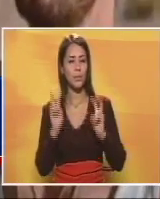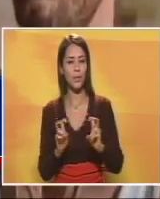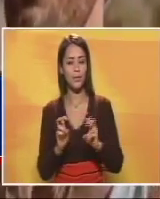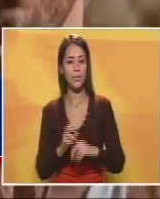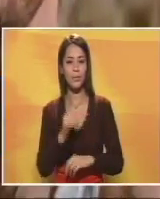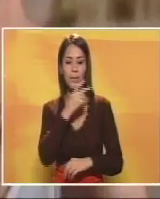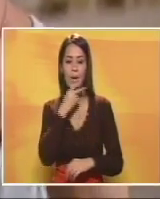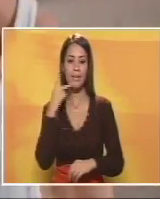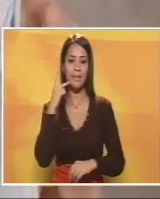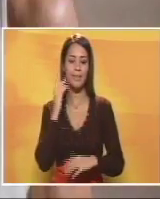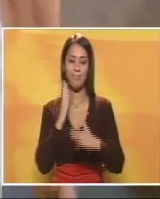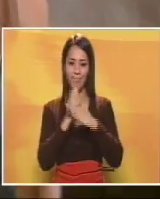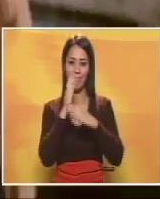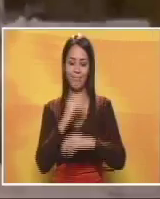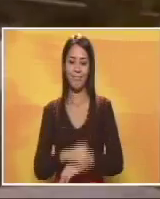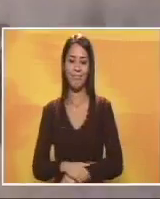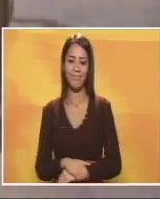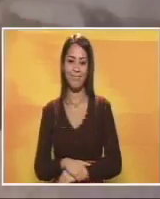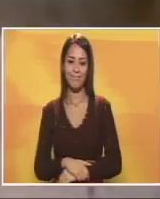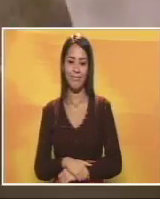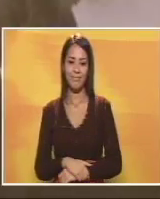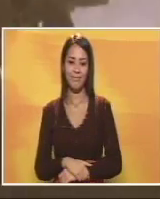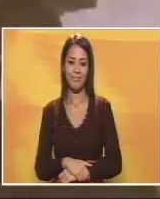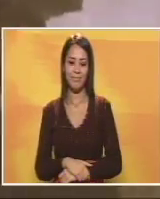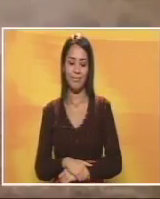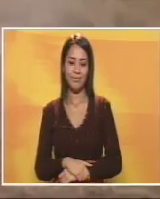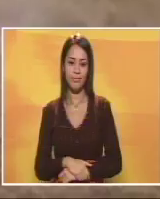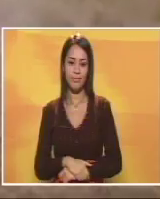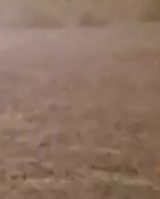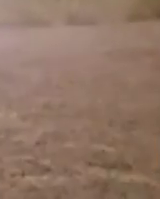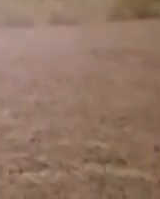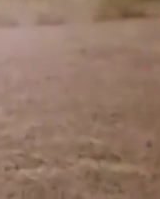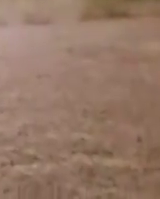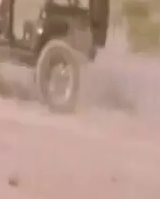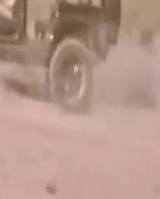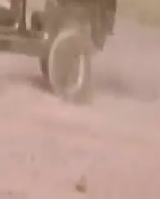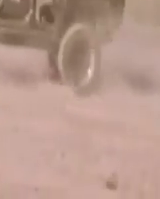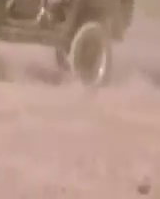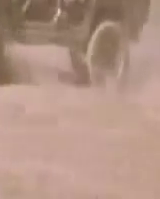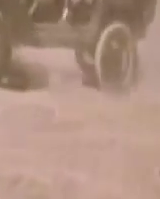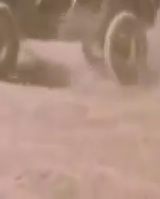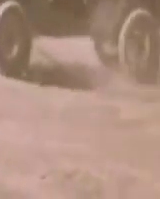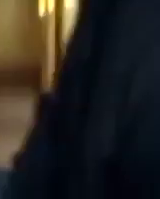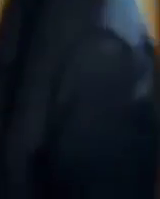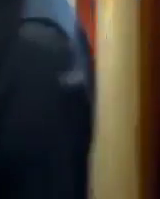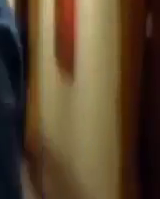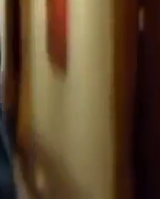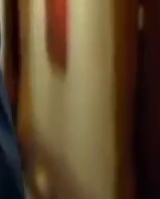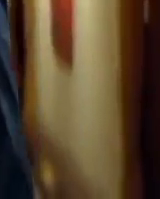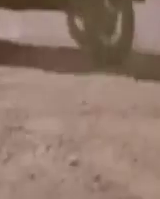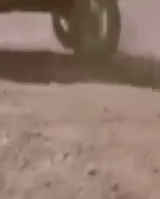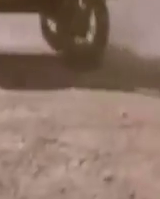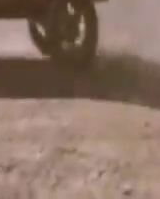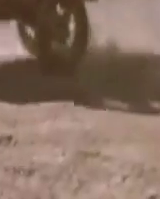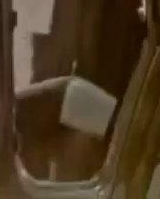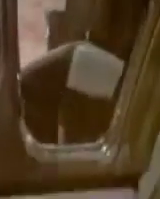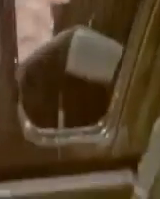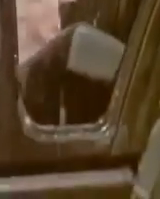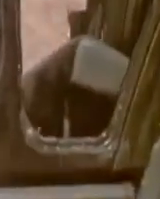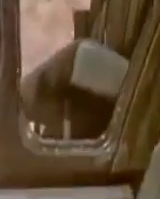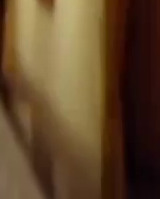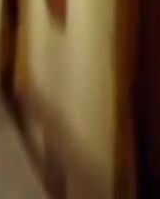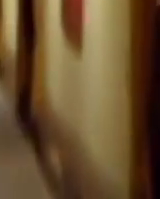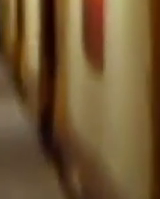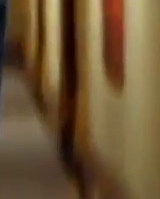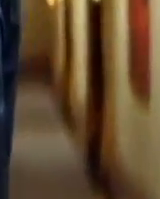Cuadro. Así es, en estrenos y estrellas, ya venimos. Ella sabe entrar en mi cabeza